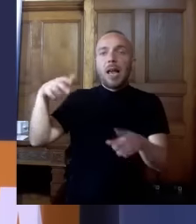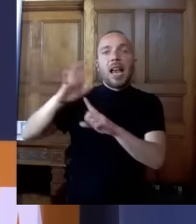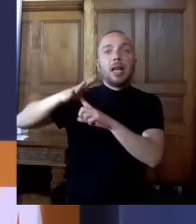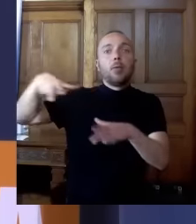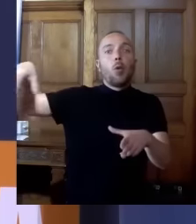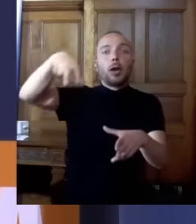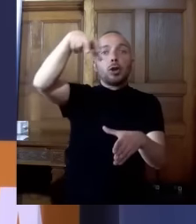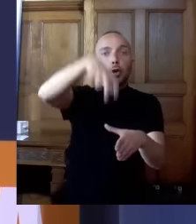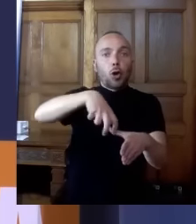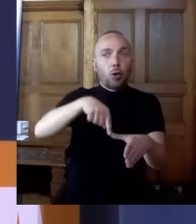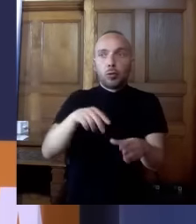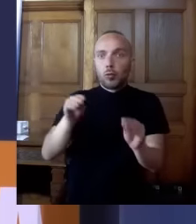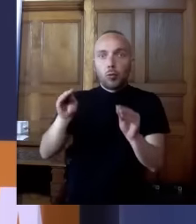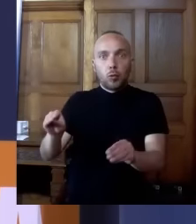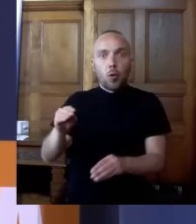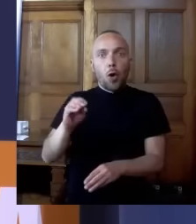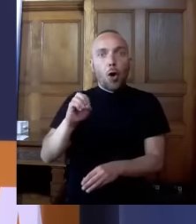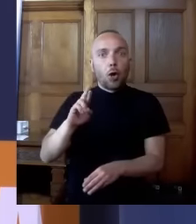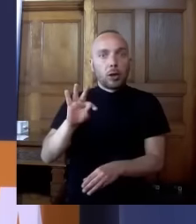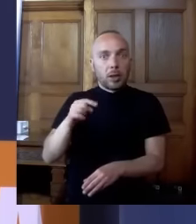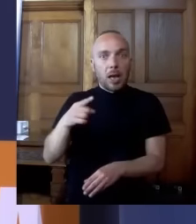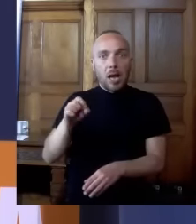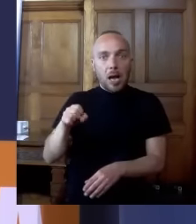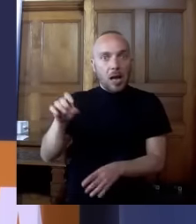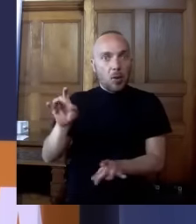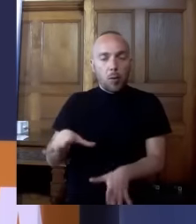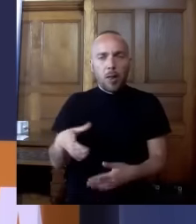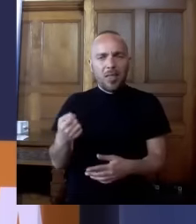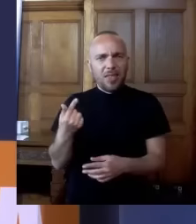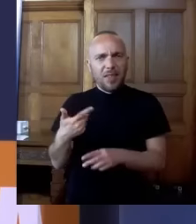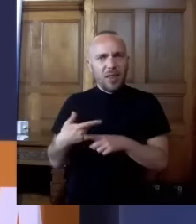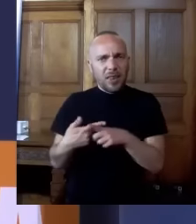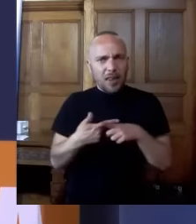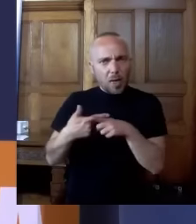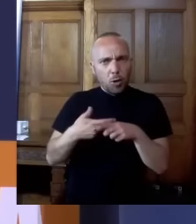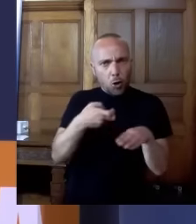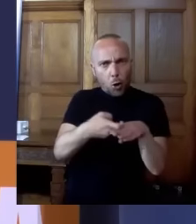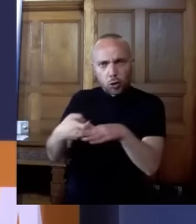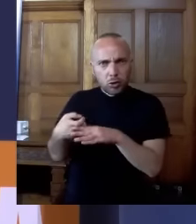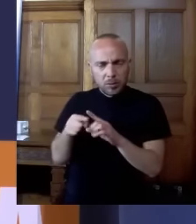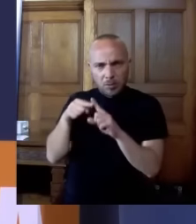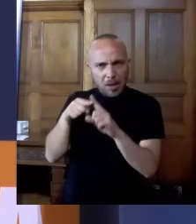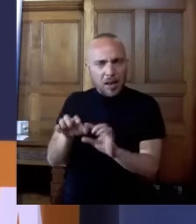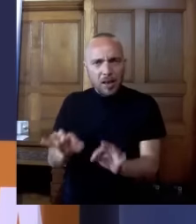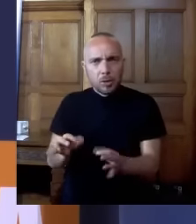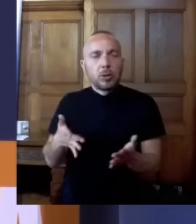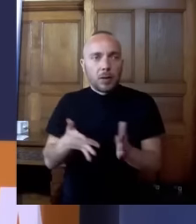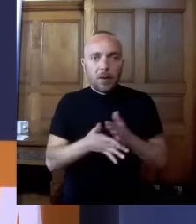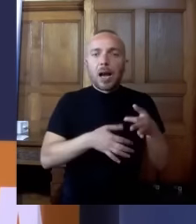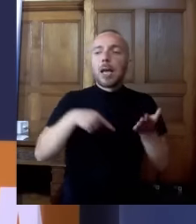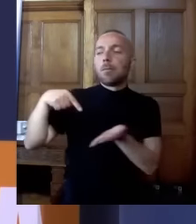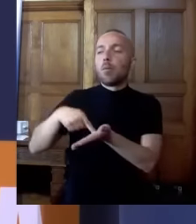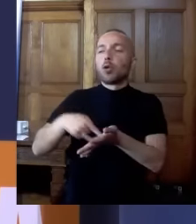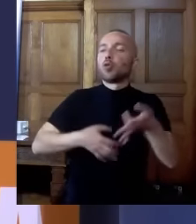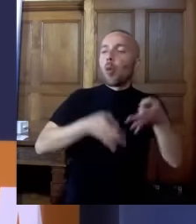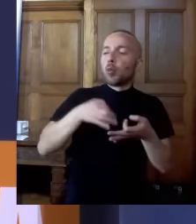Ortega para eso son los dividendos por tanto ponerle un impuesto justo que haga que la gente trabajadora de